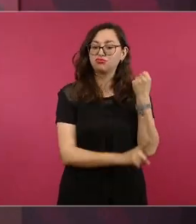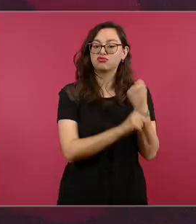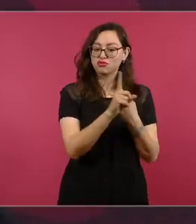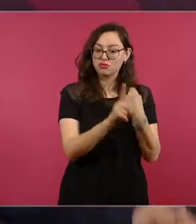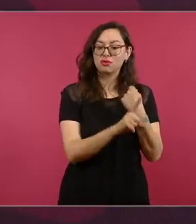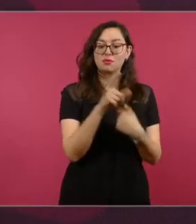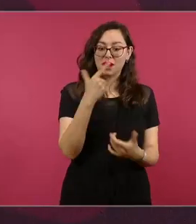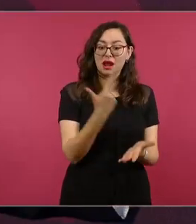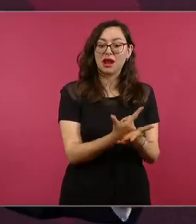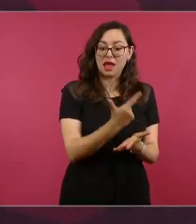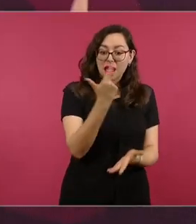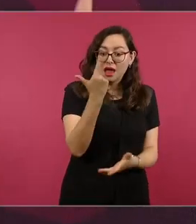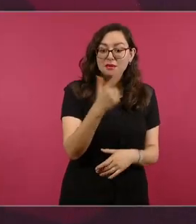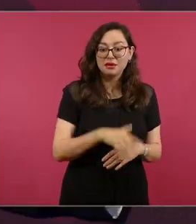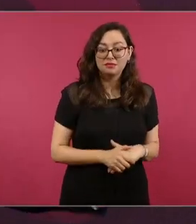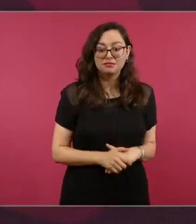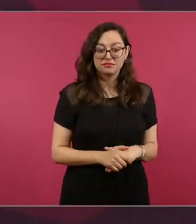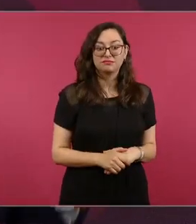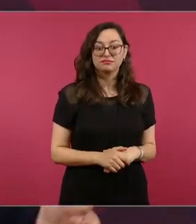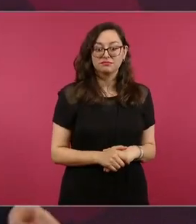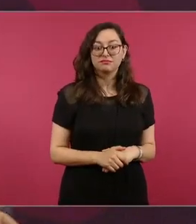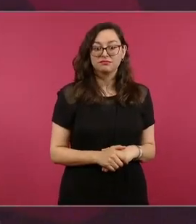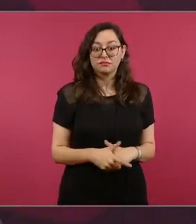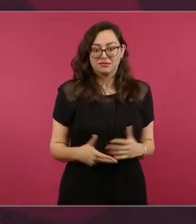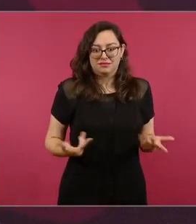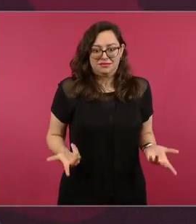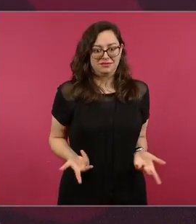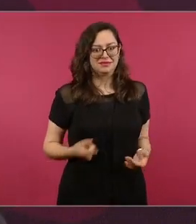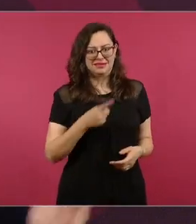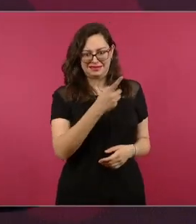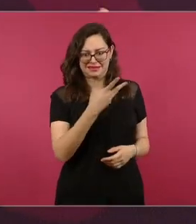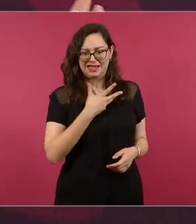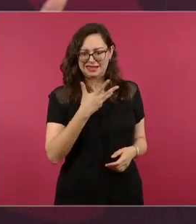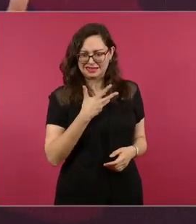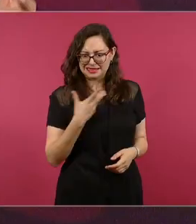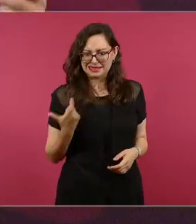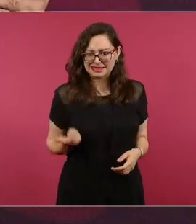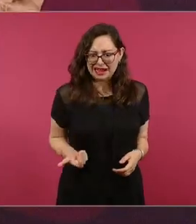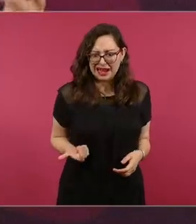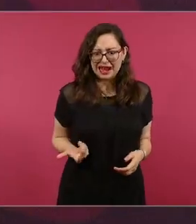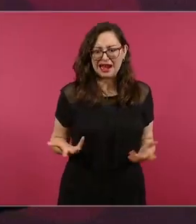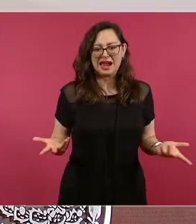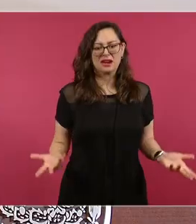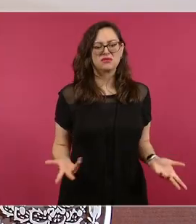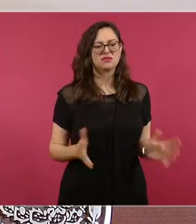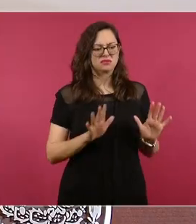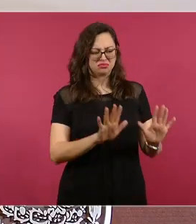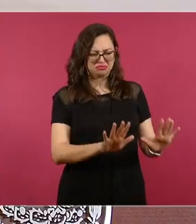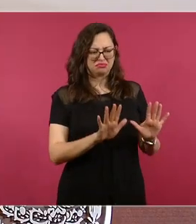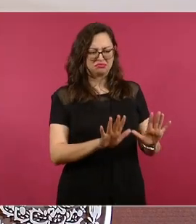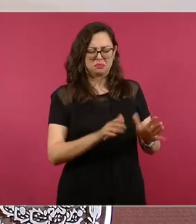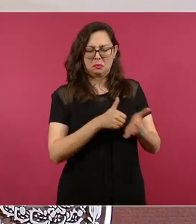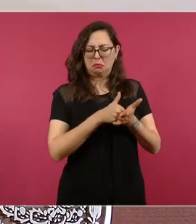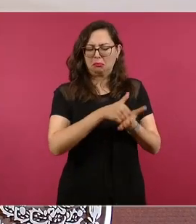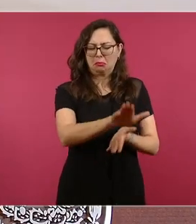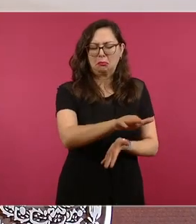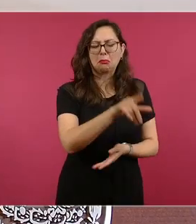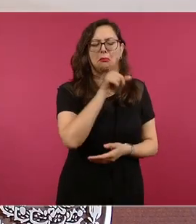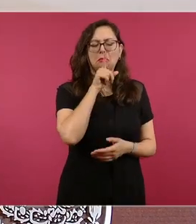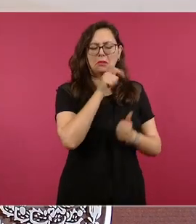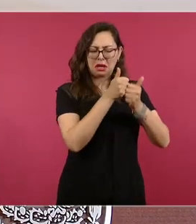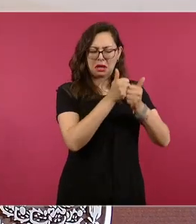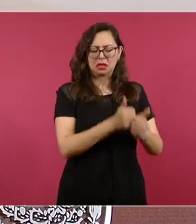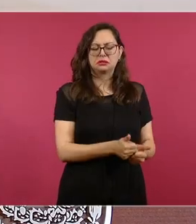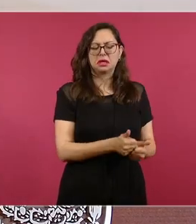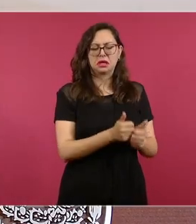este porque tienen recursos decir dos años más en la casa